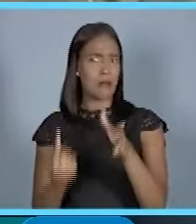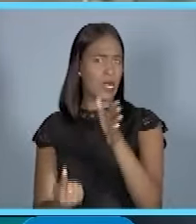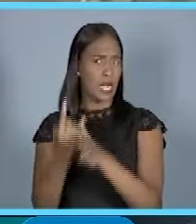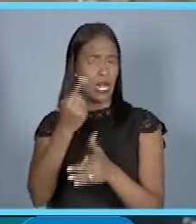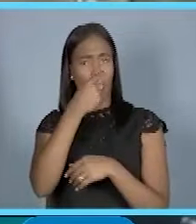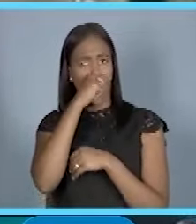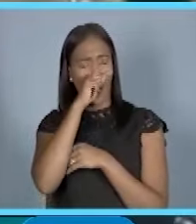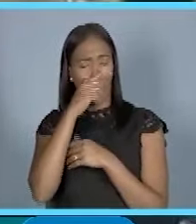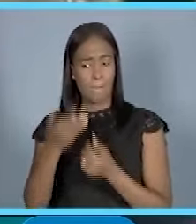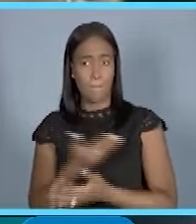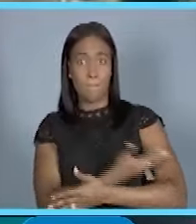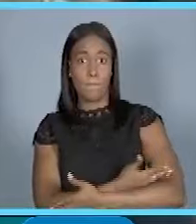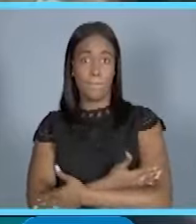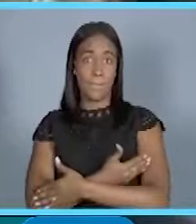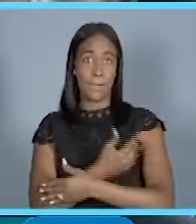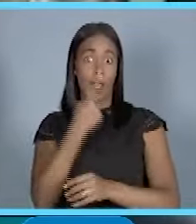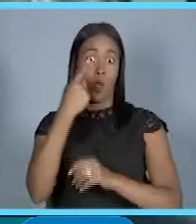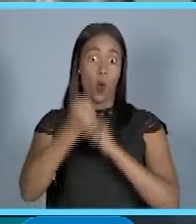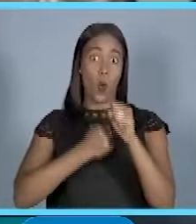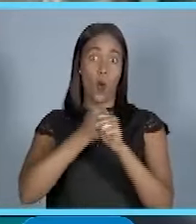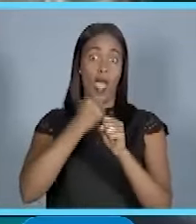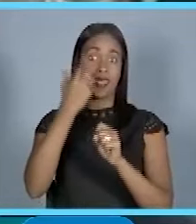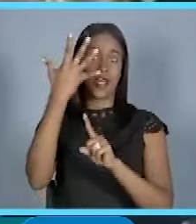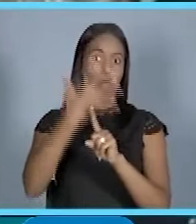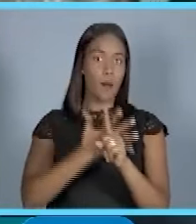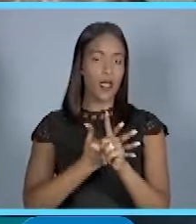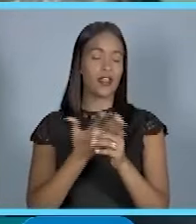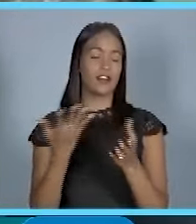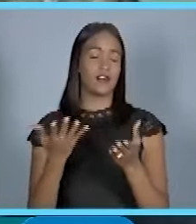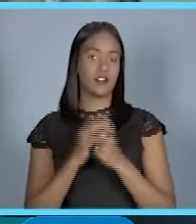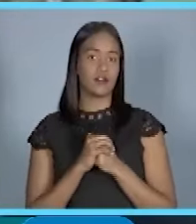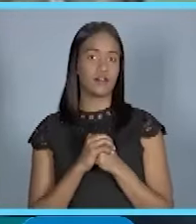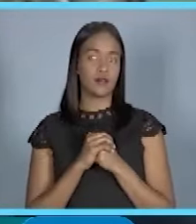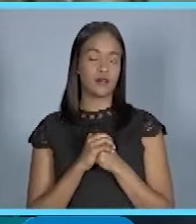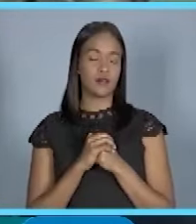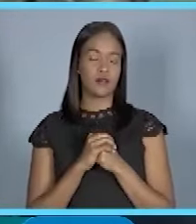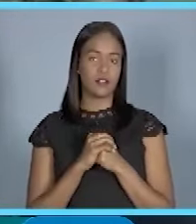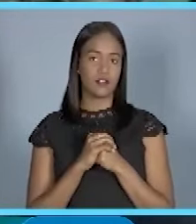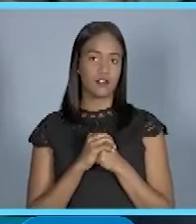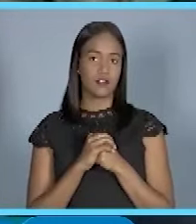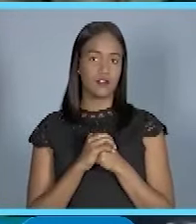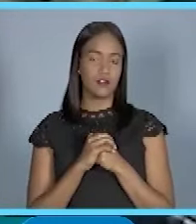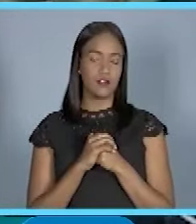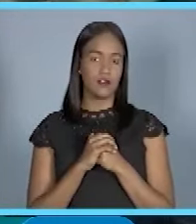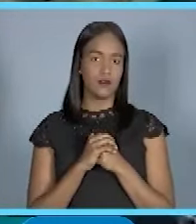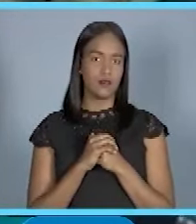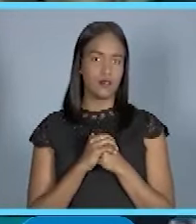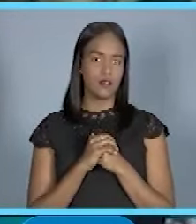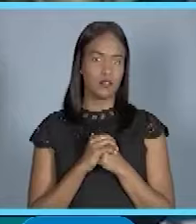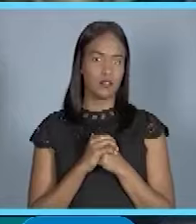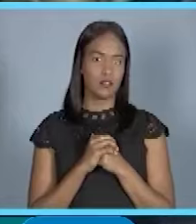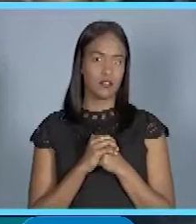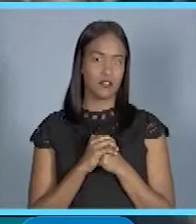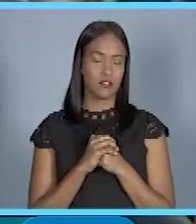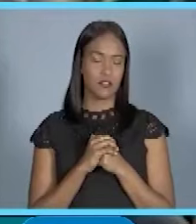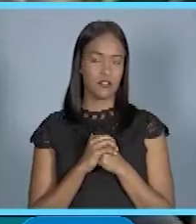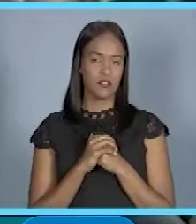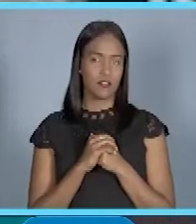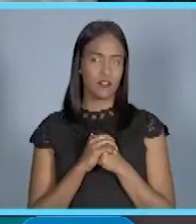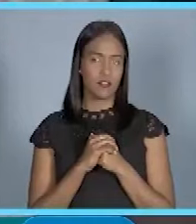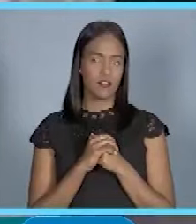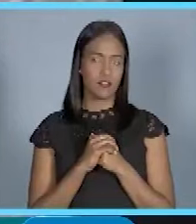Entonces, bajo ese criterio, el Ministerio Público ha hecho una investigación seria que nosotros, como abogados, estamos realmente